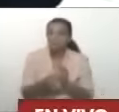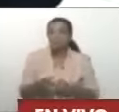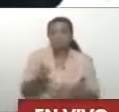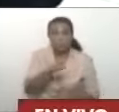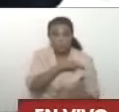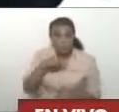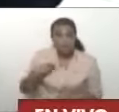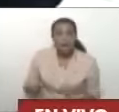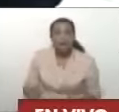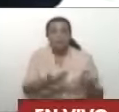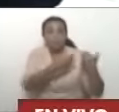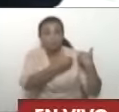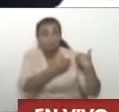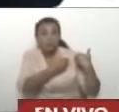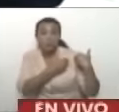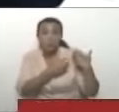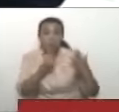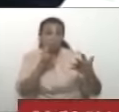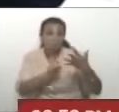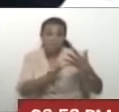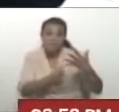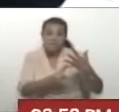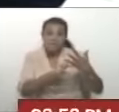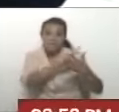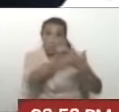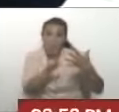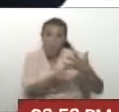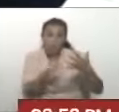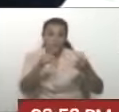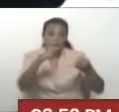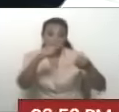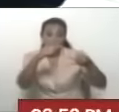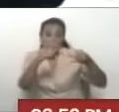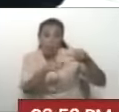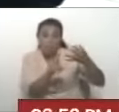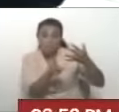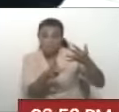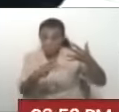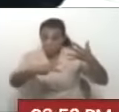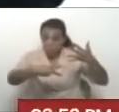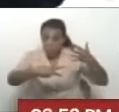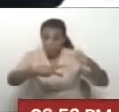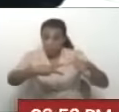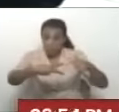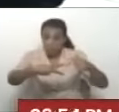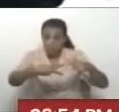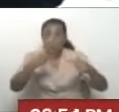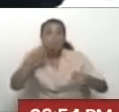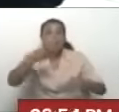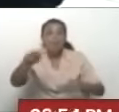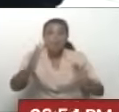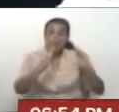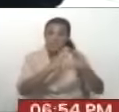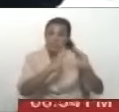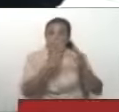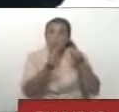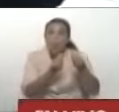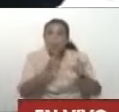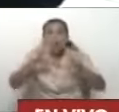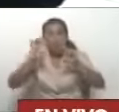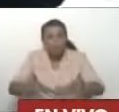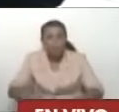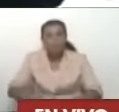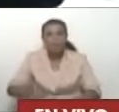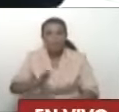a nosotros nos corresponde estar al frente de un vértice que tiene dos grandes programas. El primero tiene que ver con la política de vivienda, cómo consolidamos